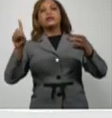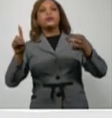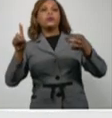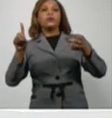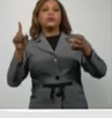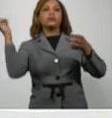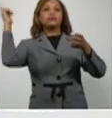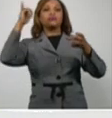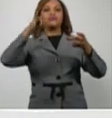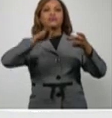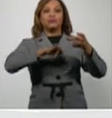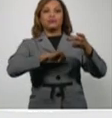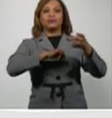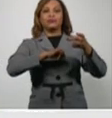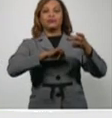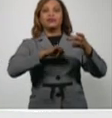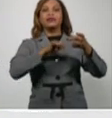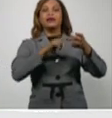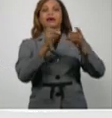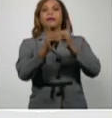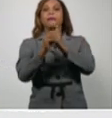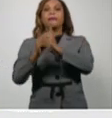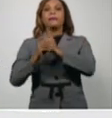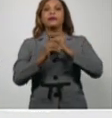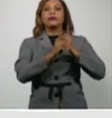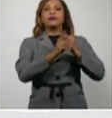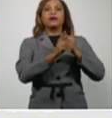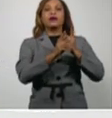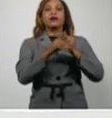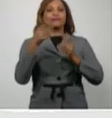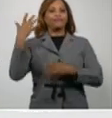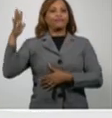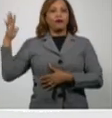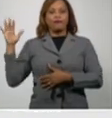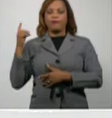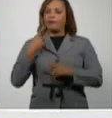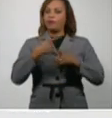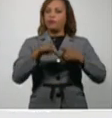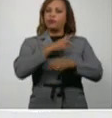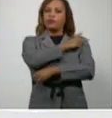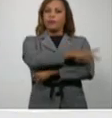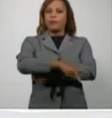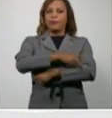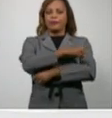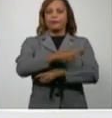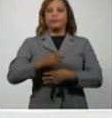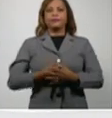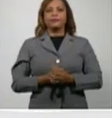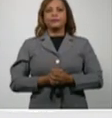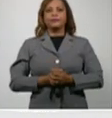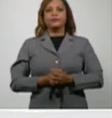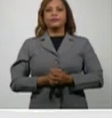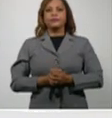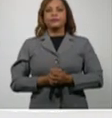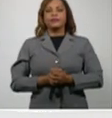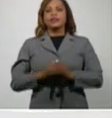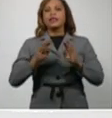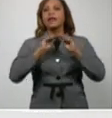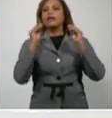importados con fuente de infección en el exterior de nuestro país, en el extranjero. Y ya se